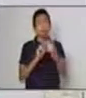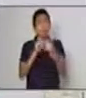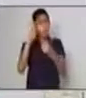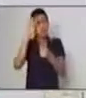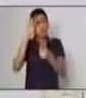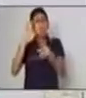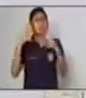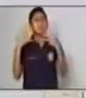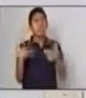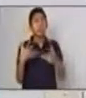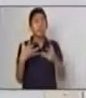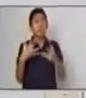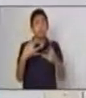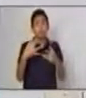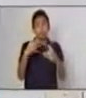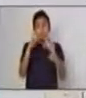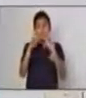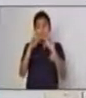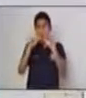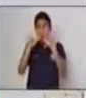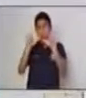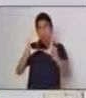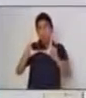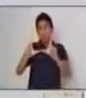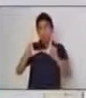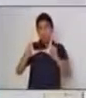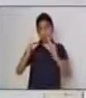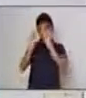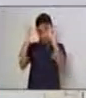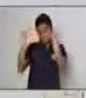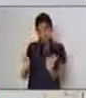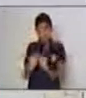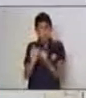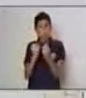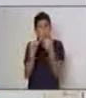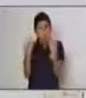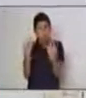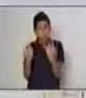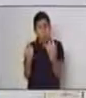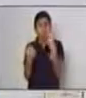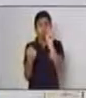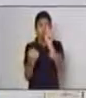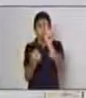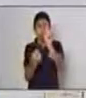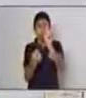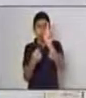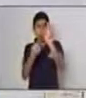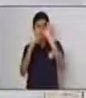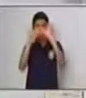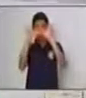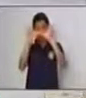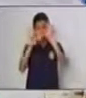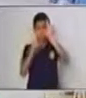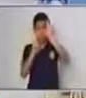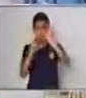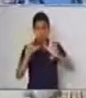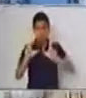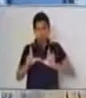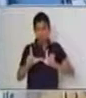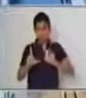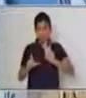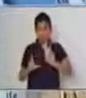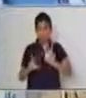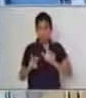Recuerden que las tablas de los distintos números, en este caso del 2 y de 3, están compuestos por